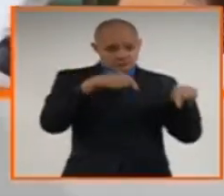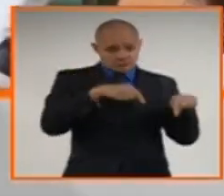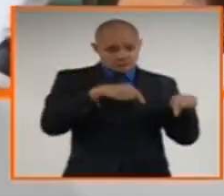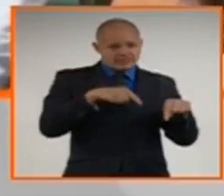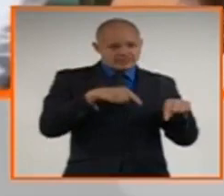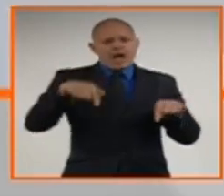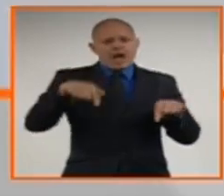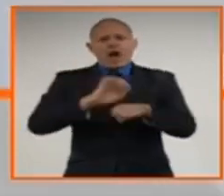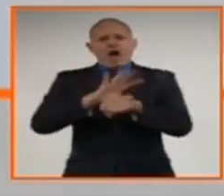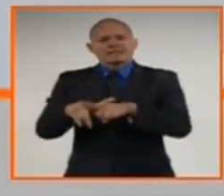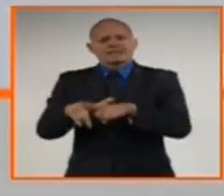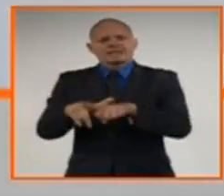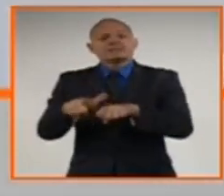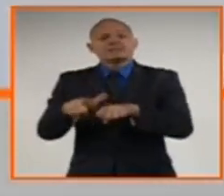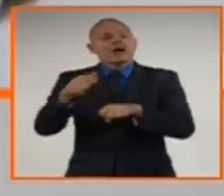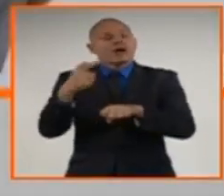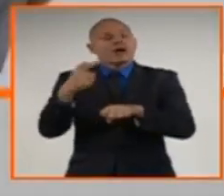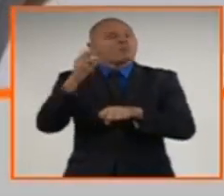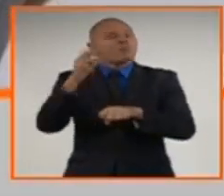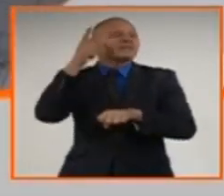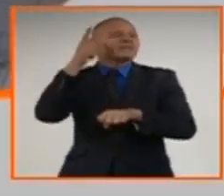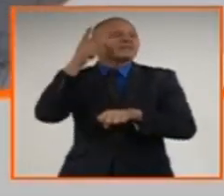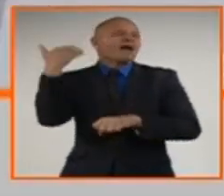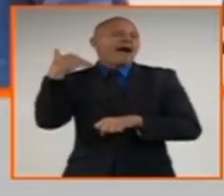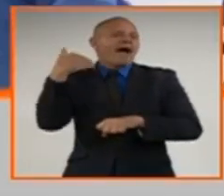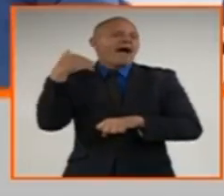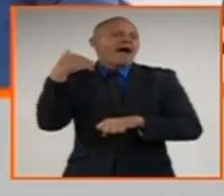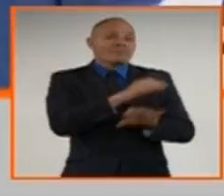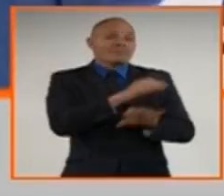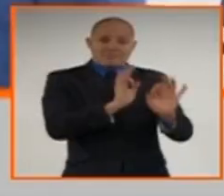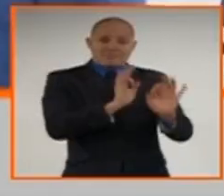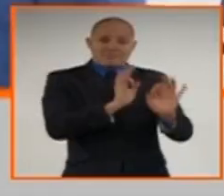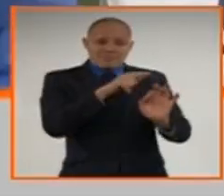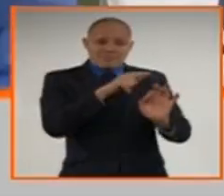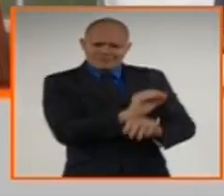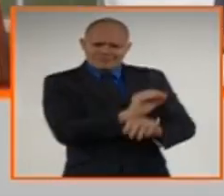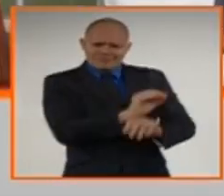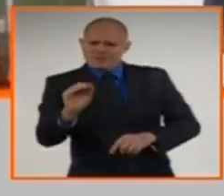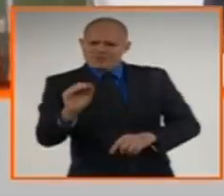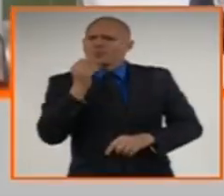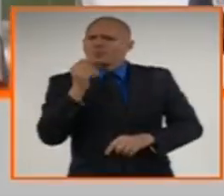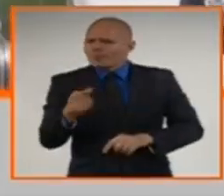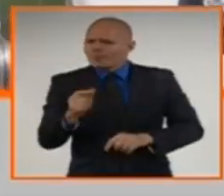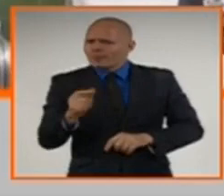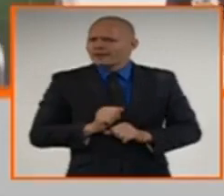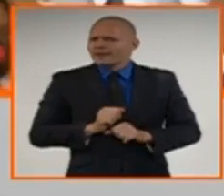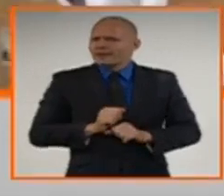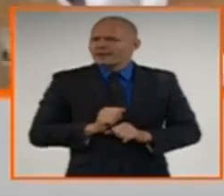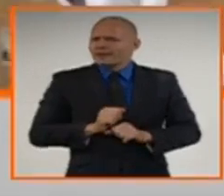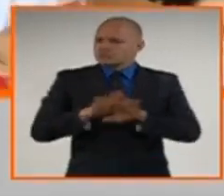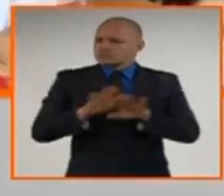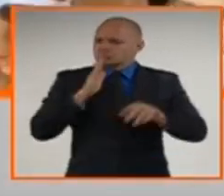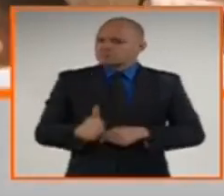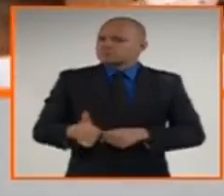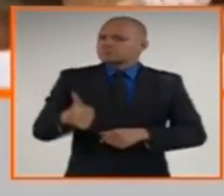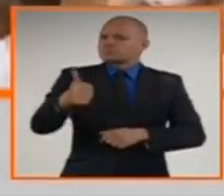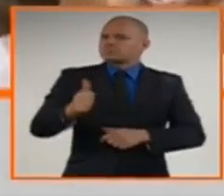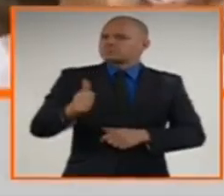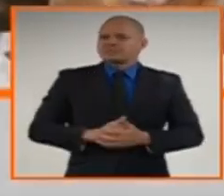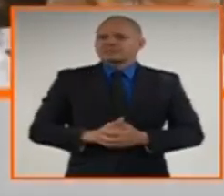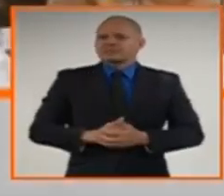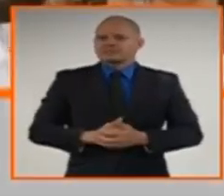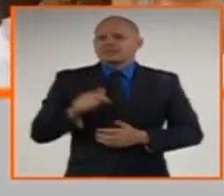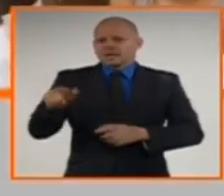pudimos avanzar más rápidamente en los ensayos clínicos que confirmaran la seguridad y demostraran la inducción de una respuesta